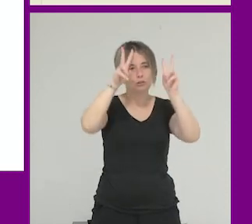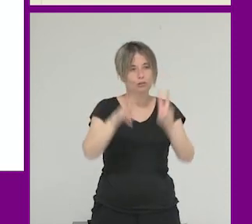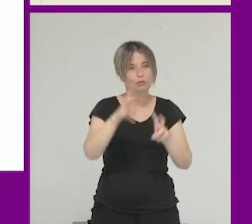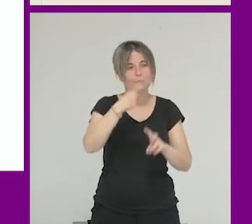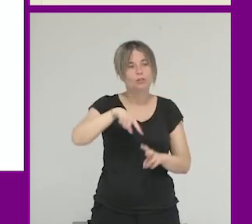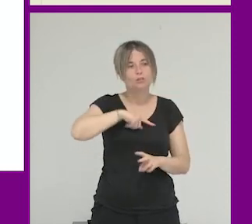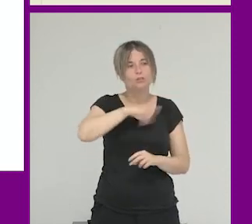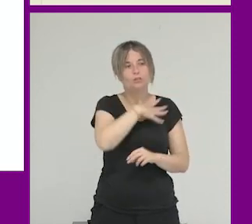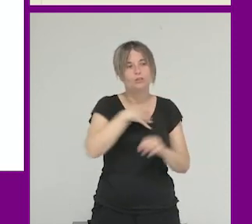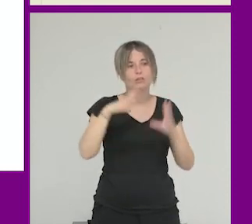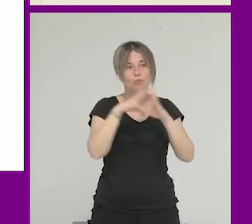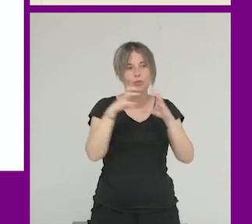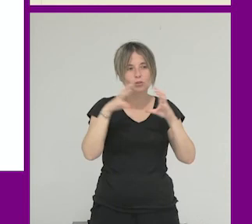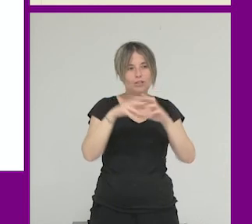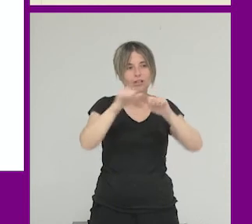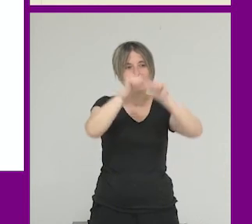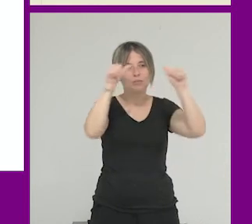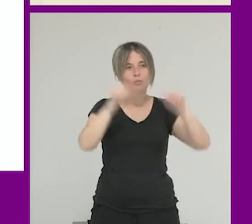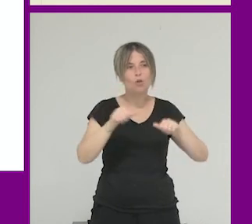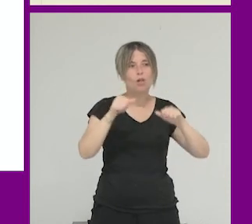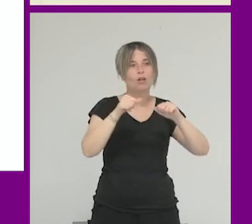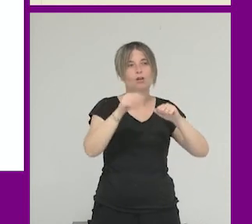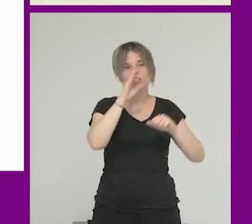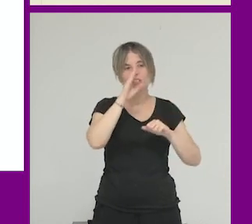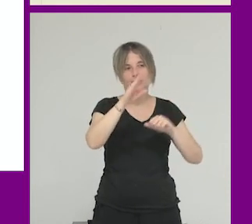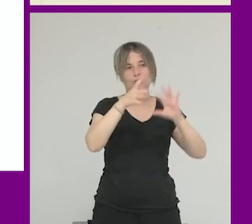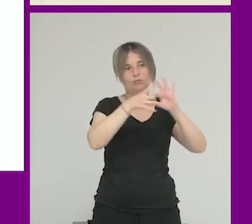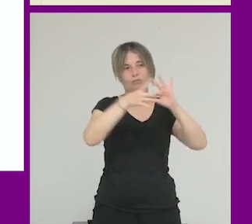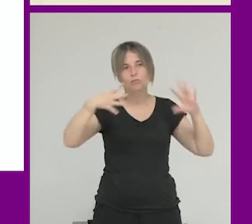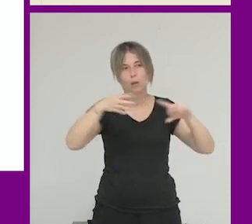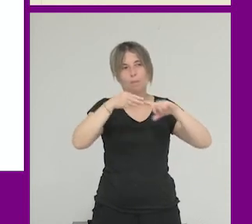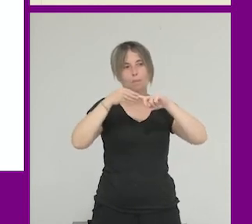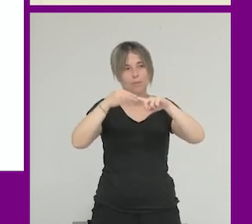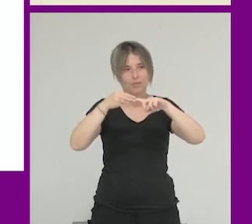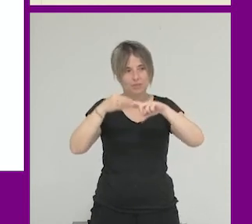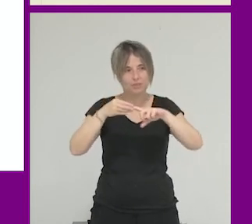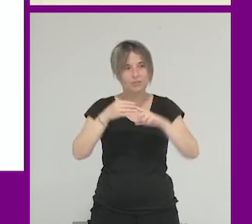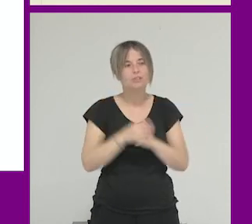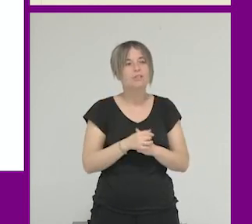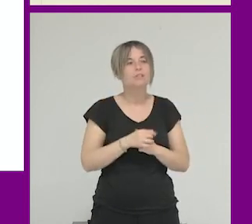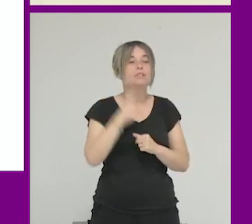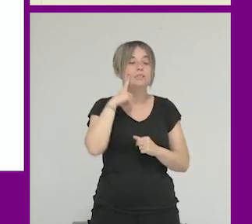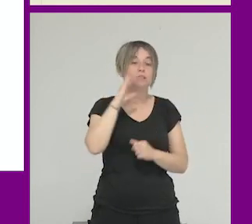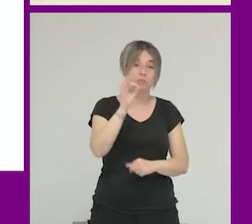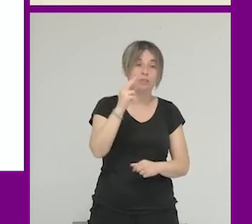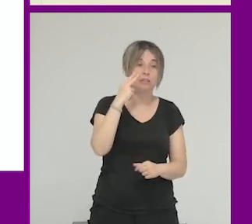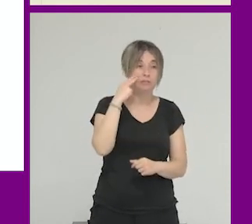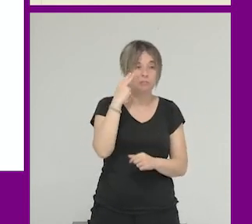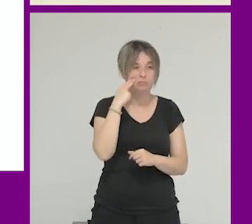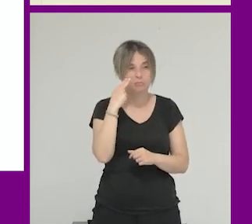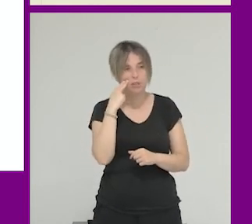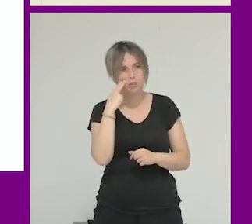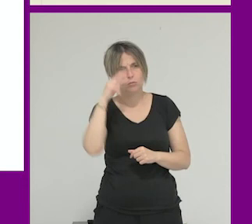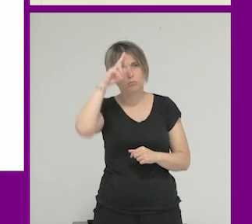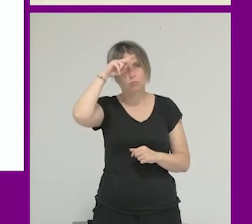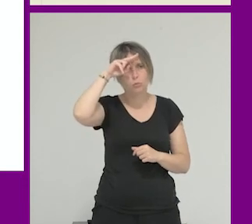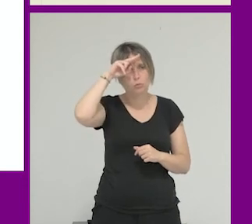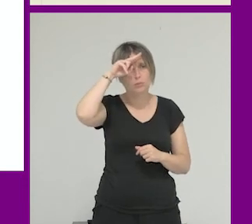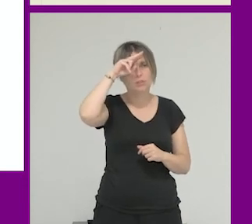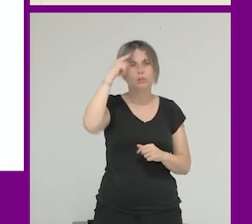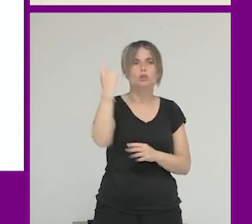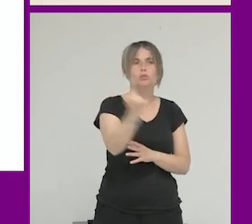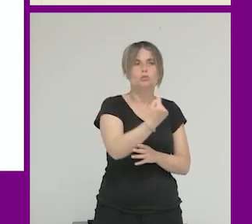hauek modu ez-patriarkal batean eta beldurren inguruan kezka bakarra edo